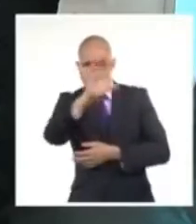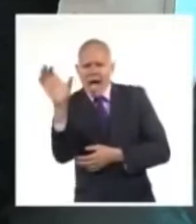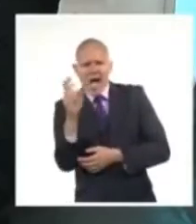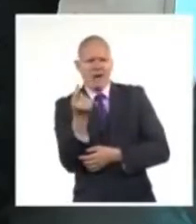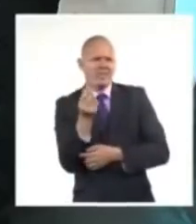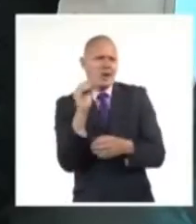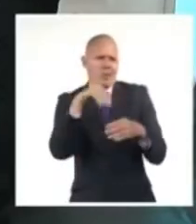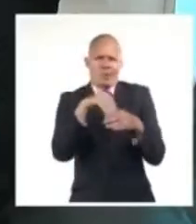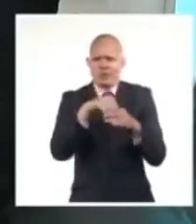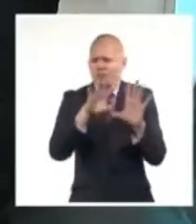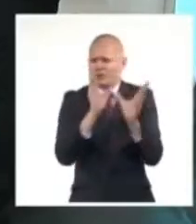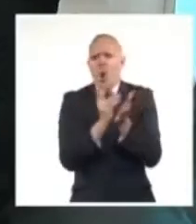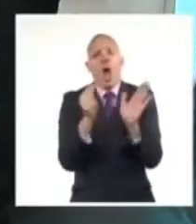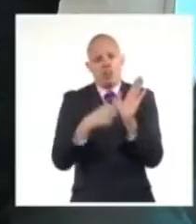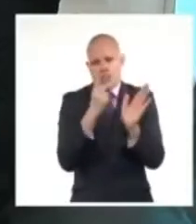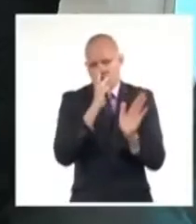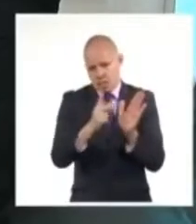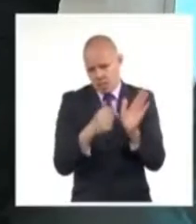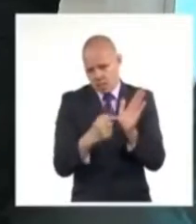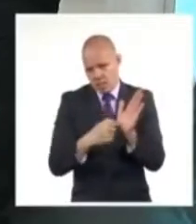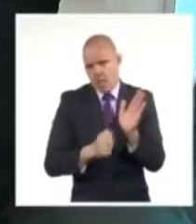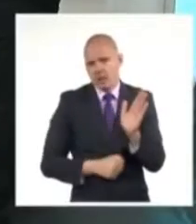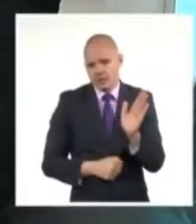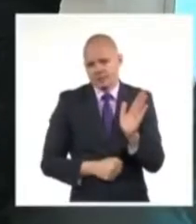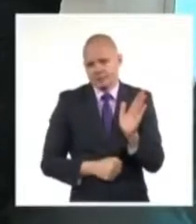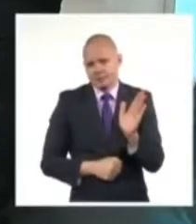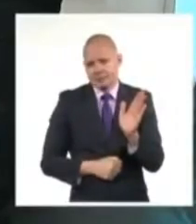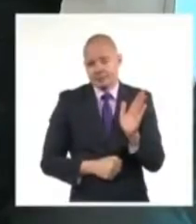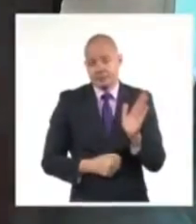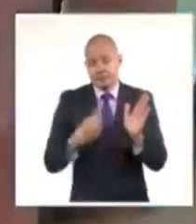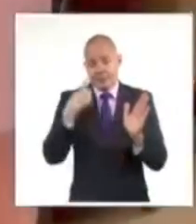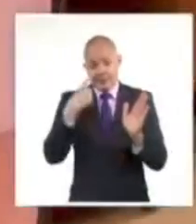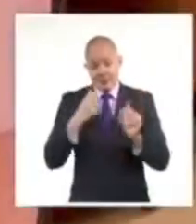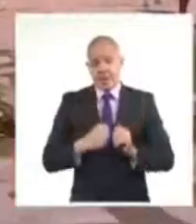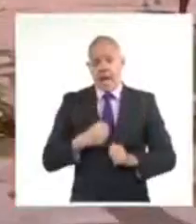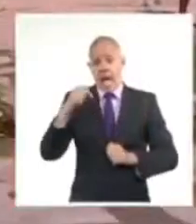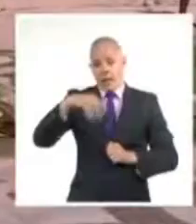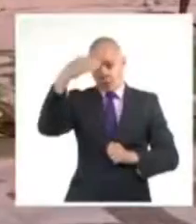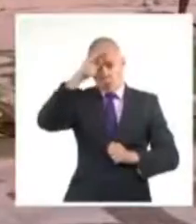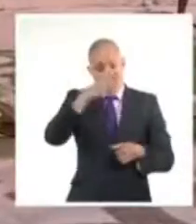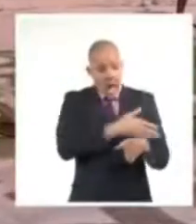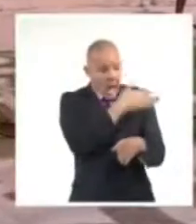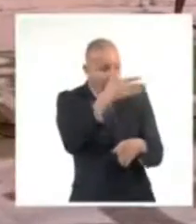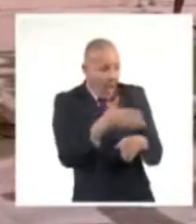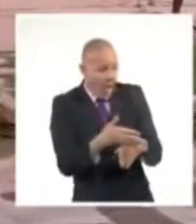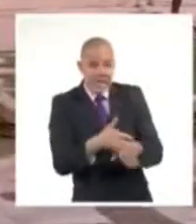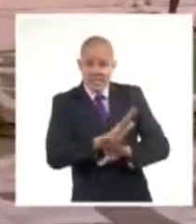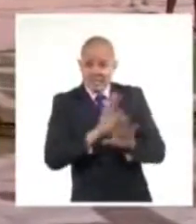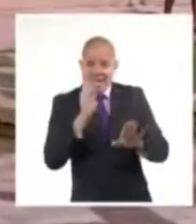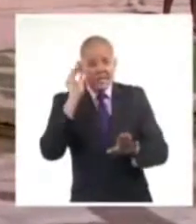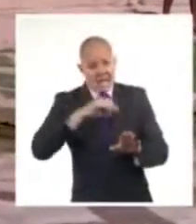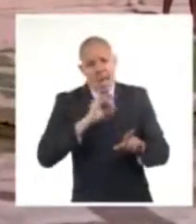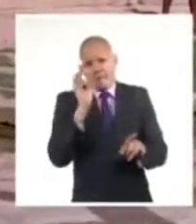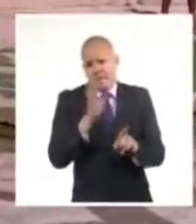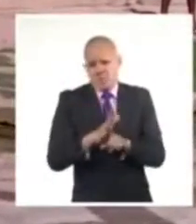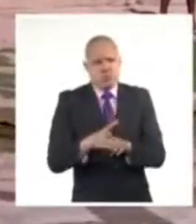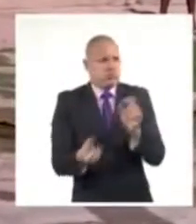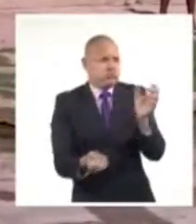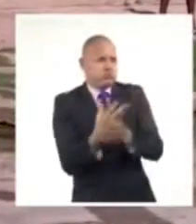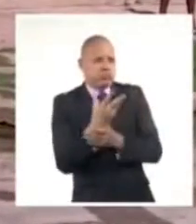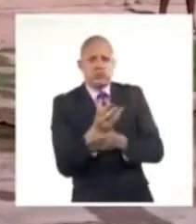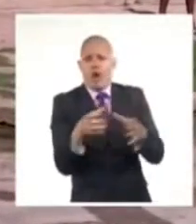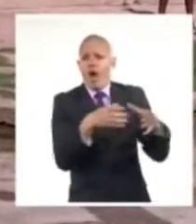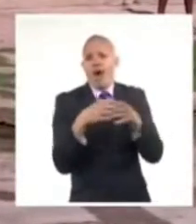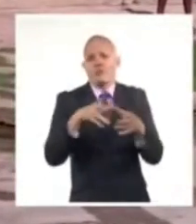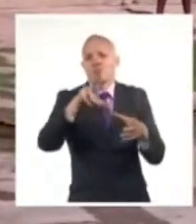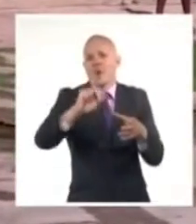que tiene que ver con los bancos. Por lo tanto, todas las transformaciones económicas que el país ha implementado con la aparición de nuevos sujetos económicos, las